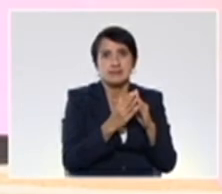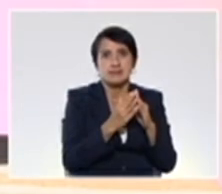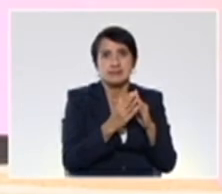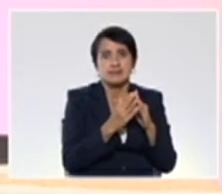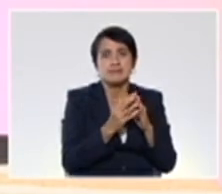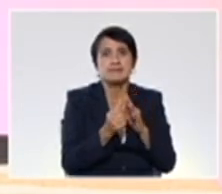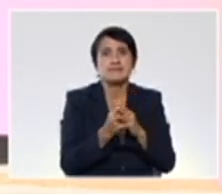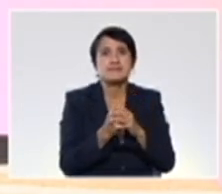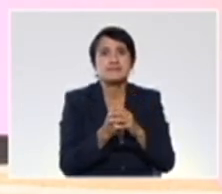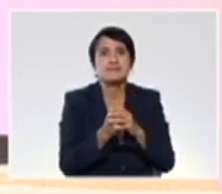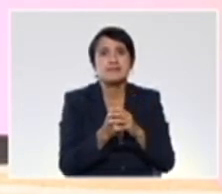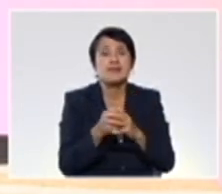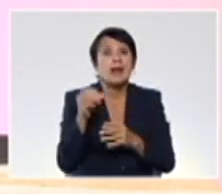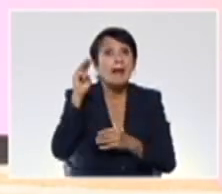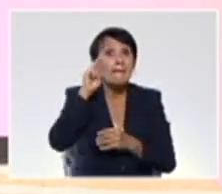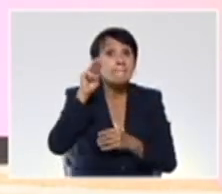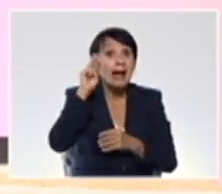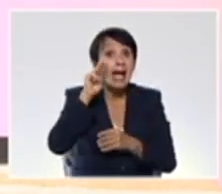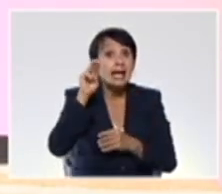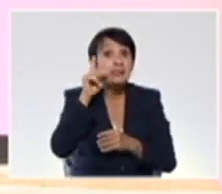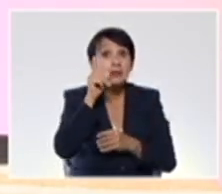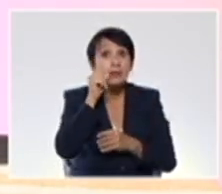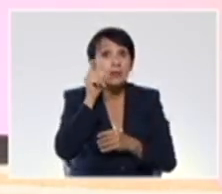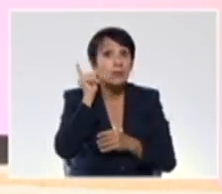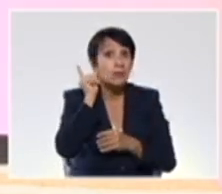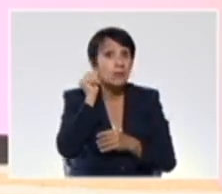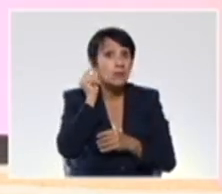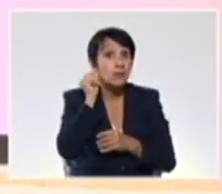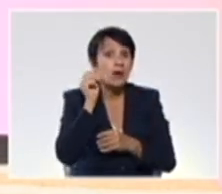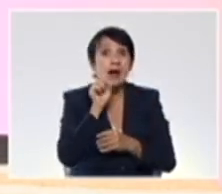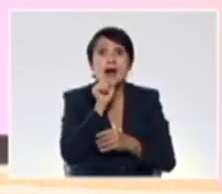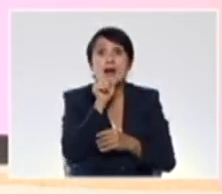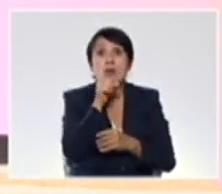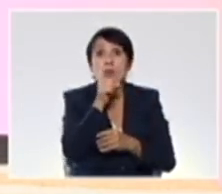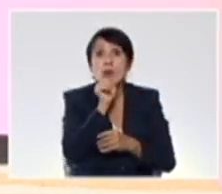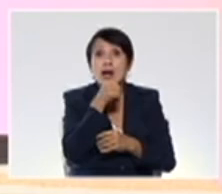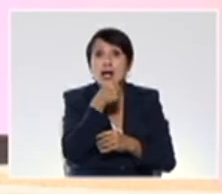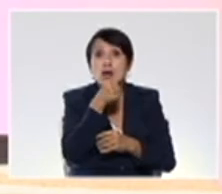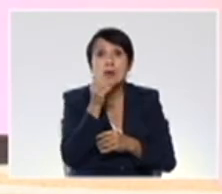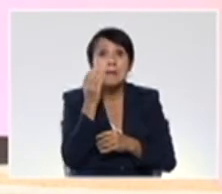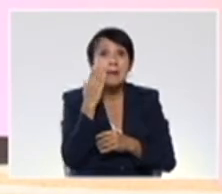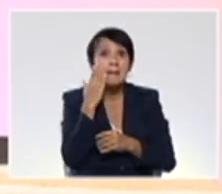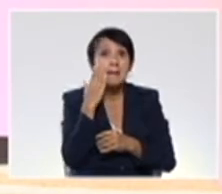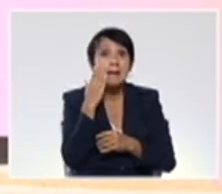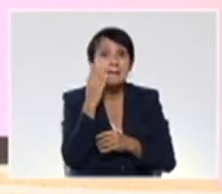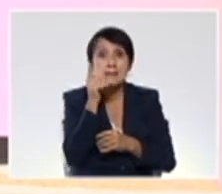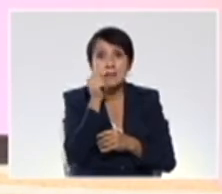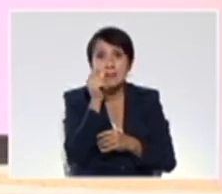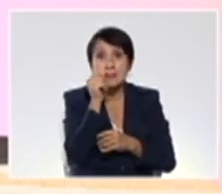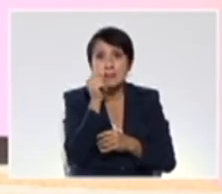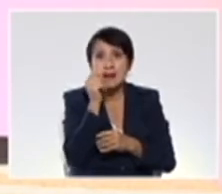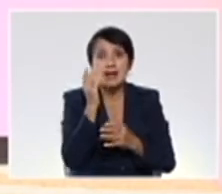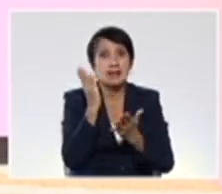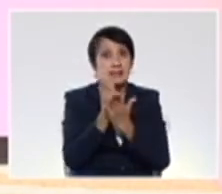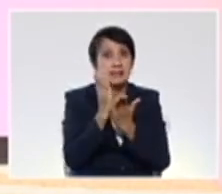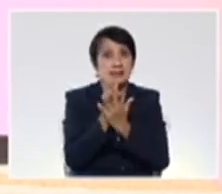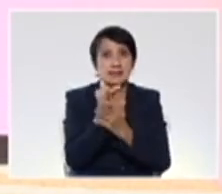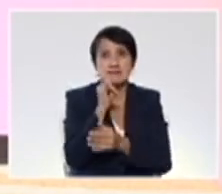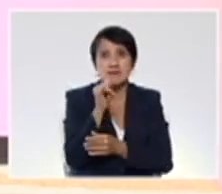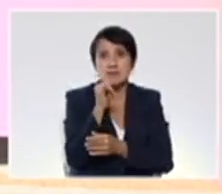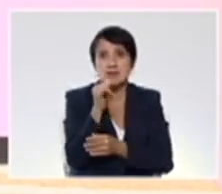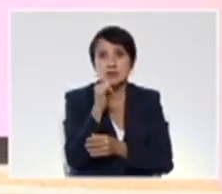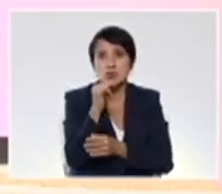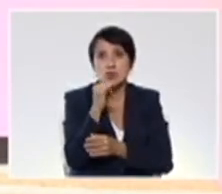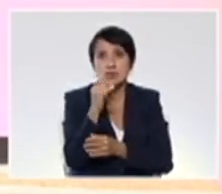te decía, nuestros maestros y maestras pueblos, nuestras abuelas, nuestras madres, nuestros padres, tienen información importante